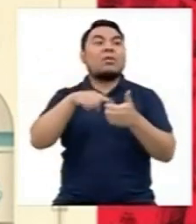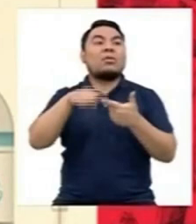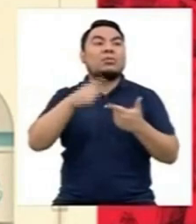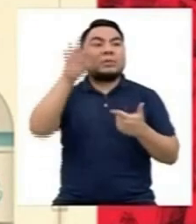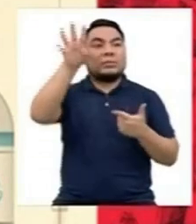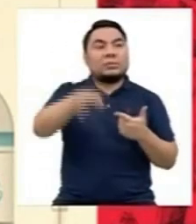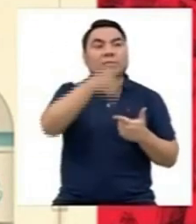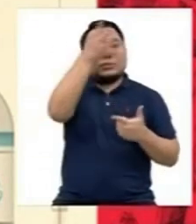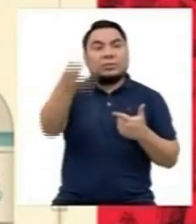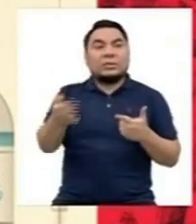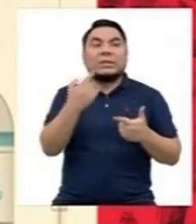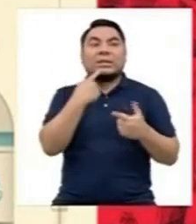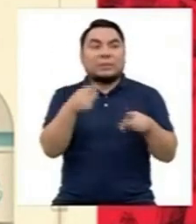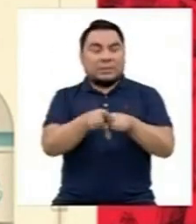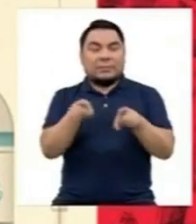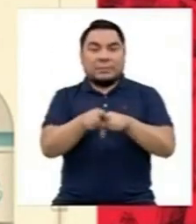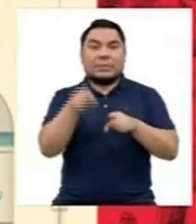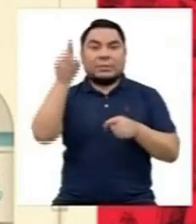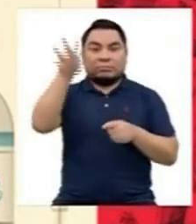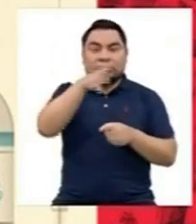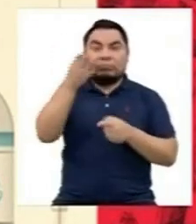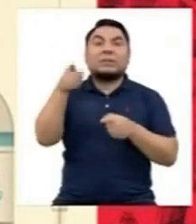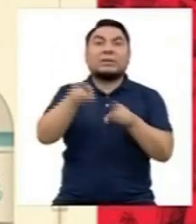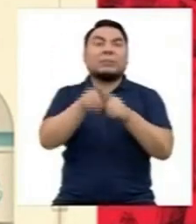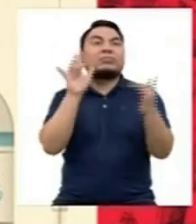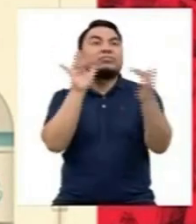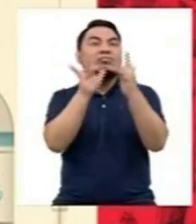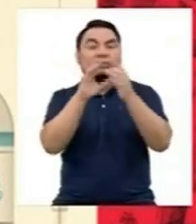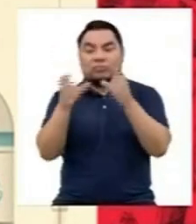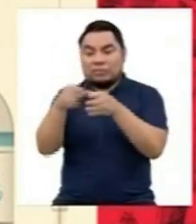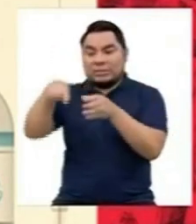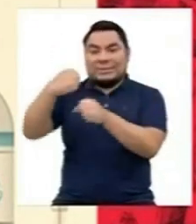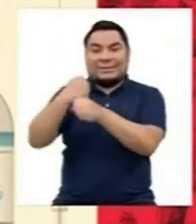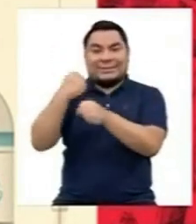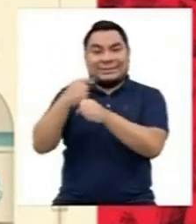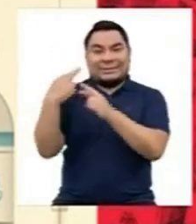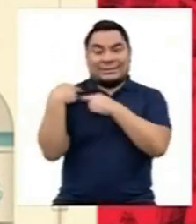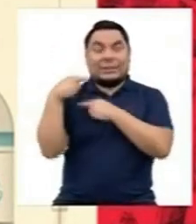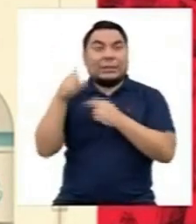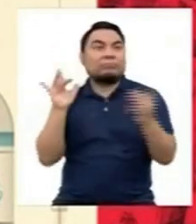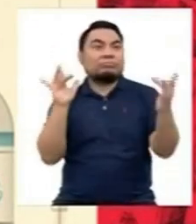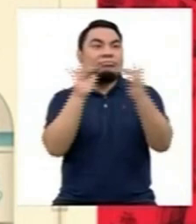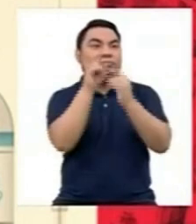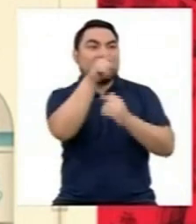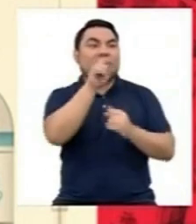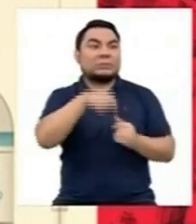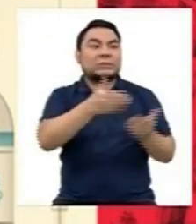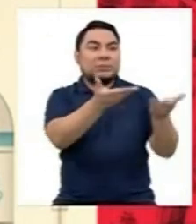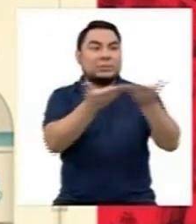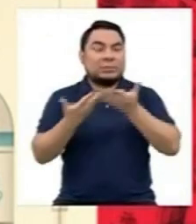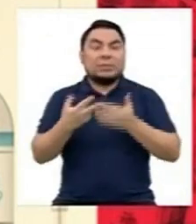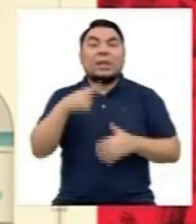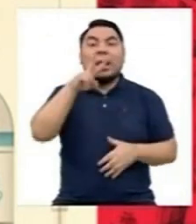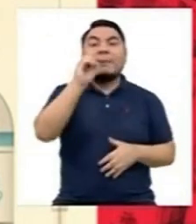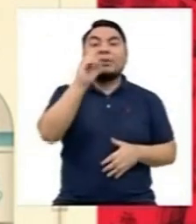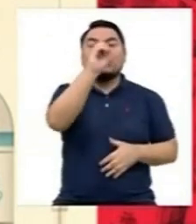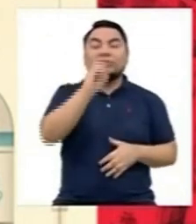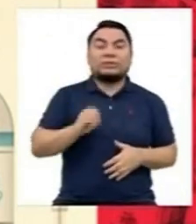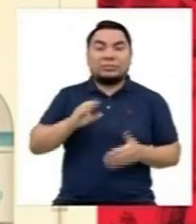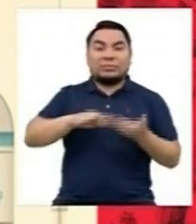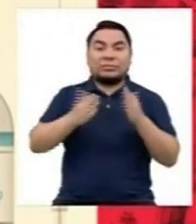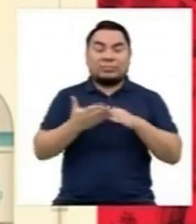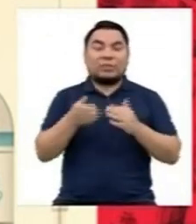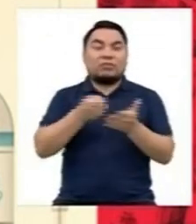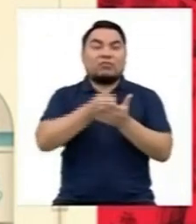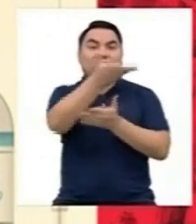también a llegar un lote también del laboratorio de Sinopharm de China, un promedio de más o menos 6.6 millones de vacunas, también en el